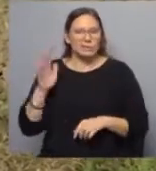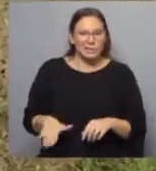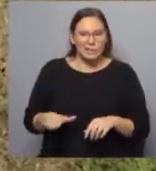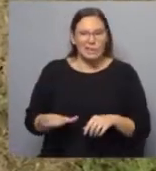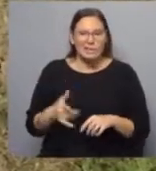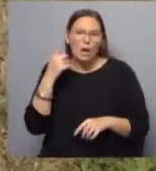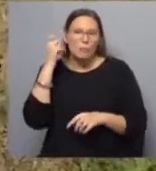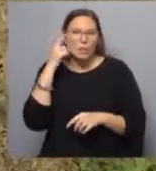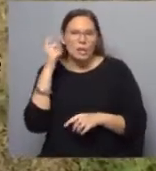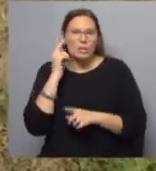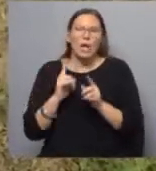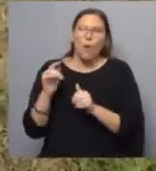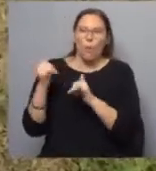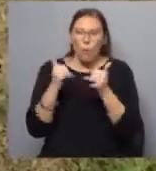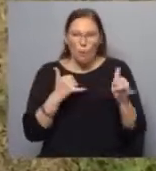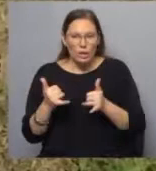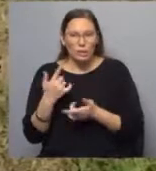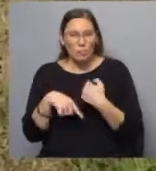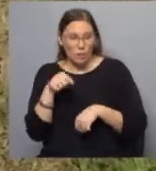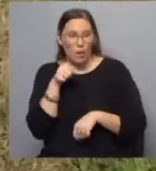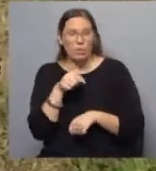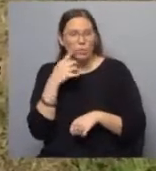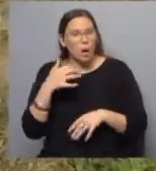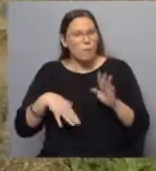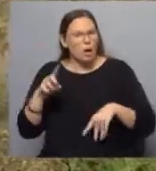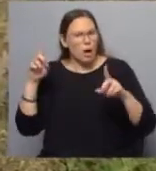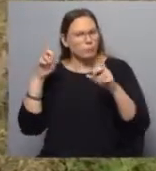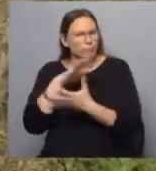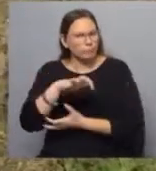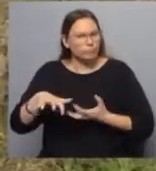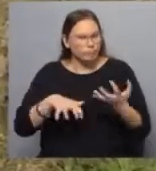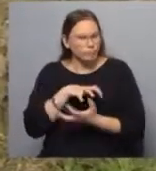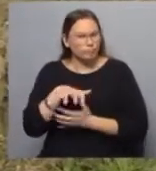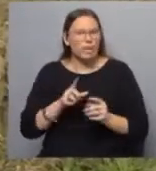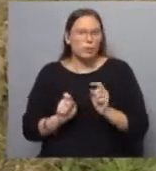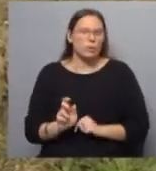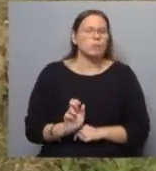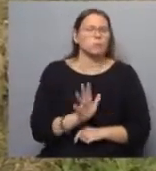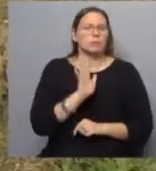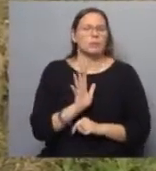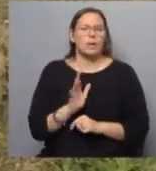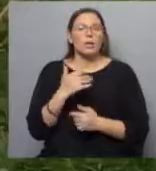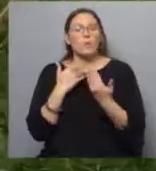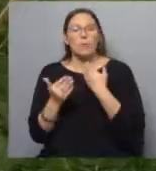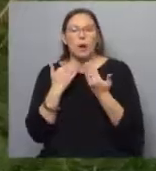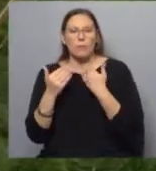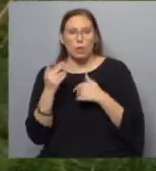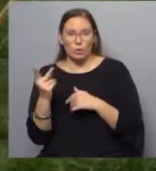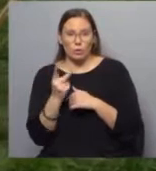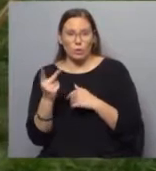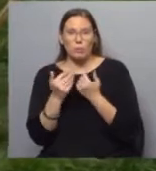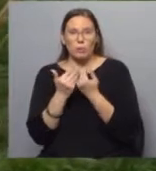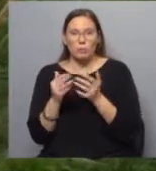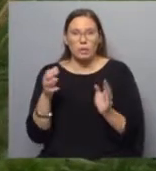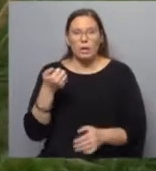esa experiencia con algún juguete, con algún juego, pero esto es bastante más complicado y tiene algunas particularidades que vamos a conversar con ellos. Y para arrancar